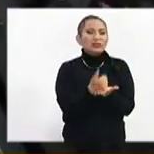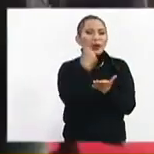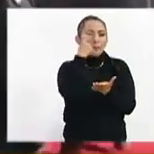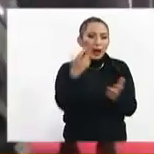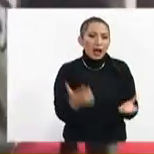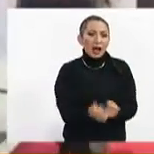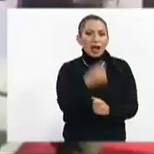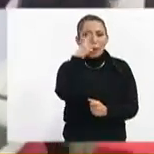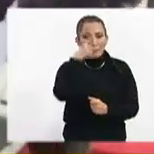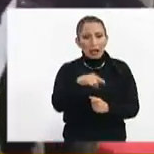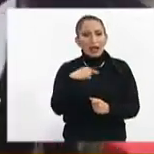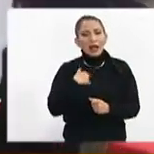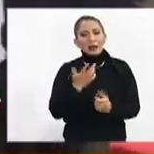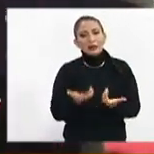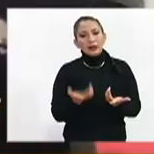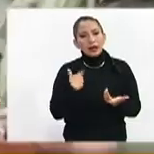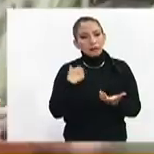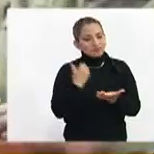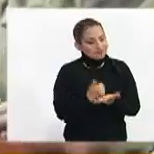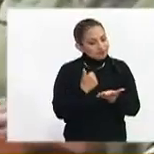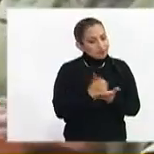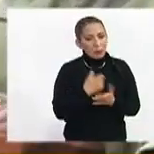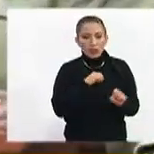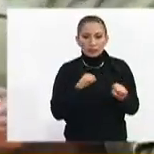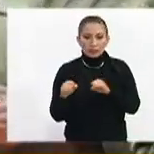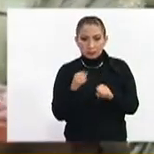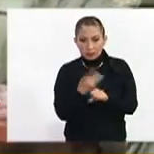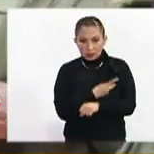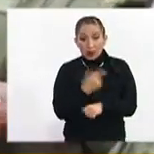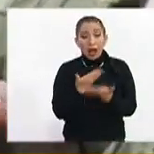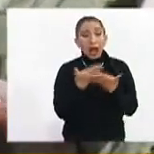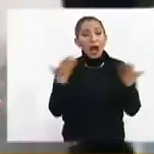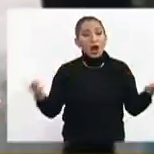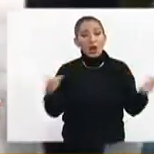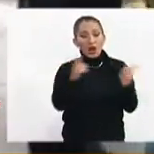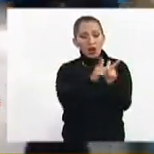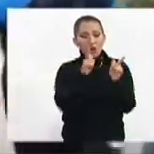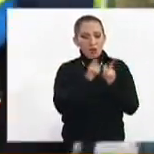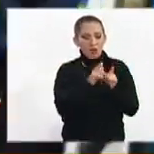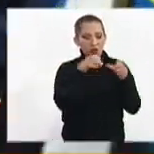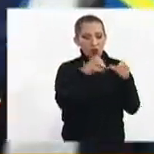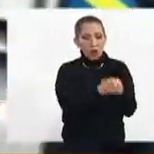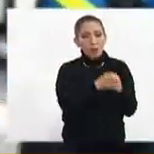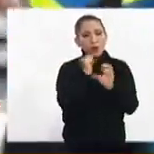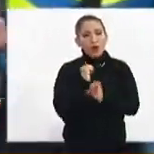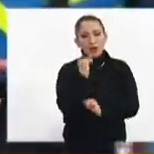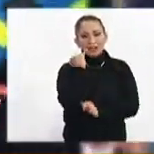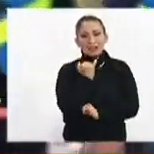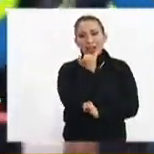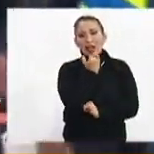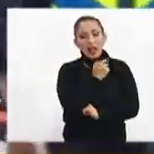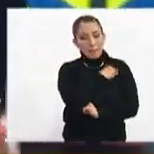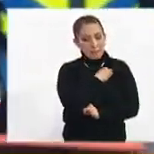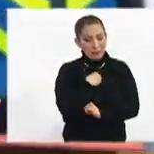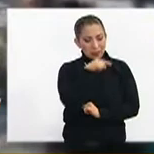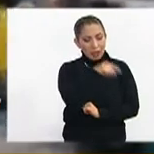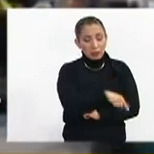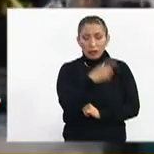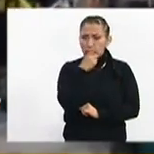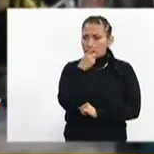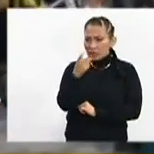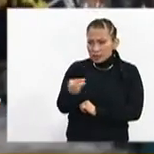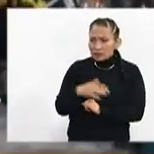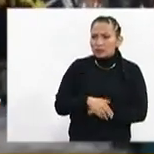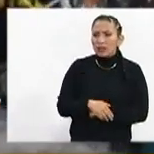en nuestro país tras dar ayuda por el sismo. Ahora fue el turno de la delegación de Israel, cuyos integrantes